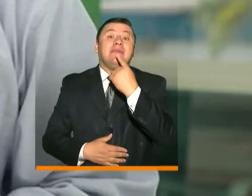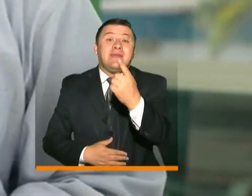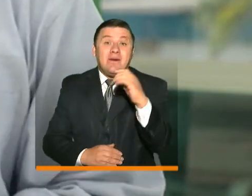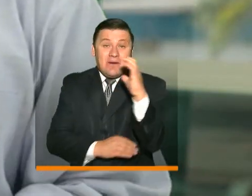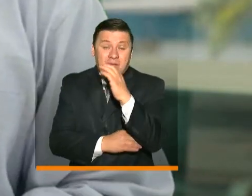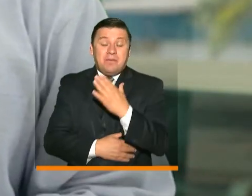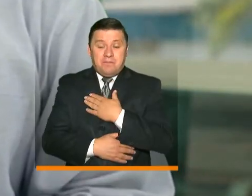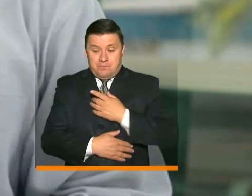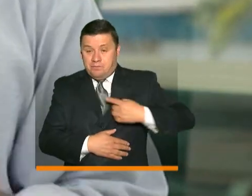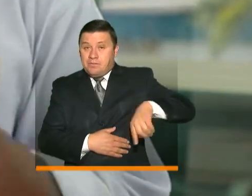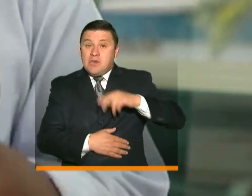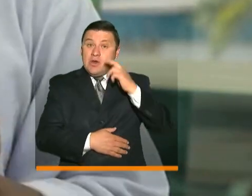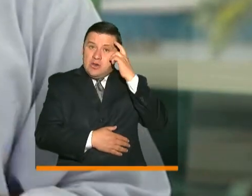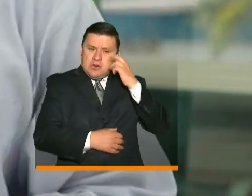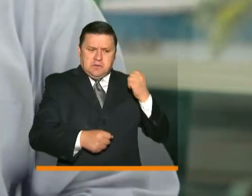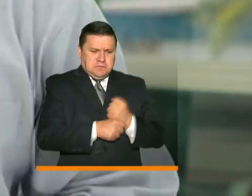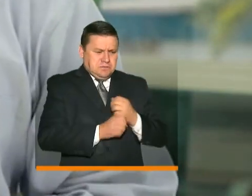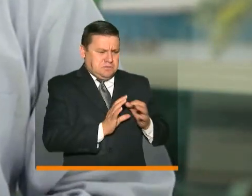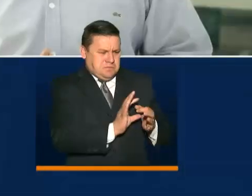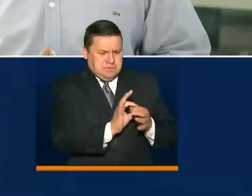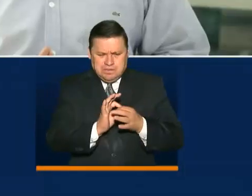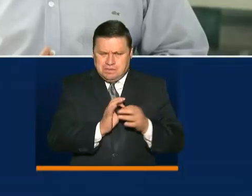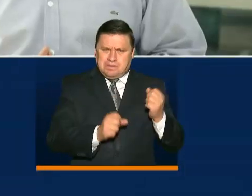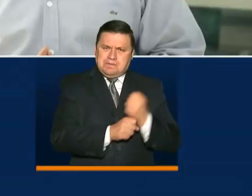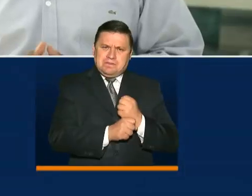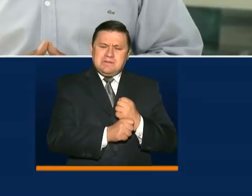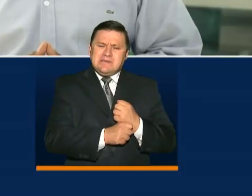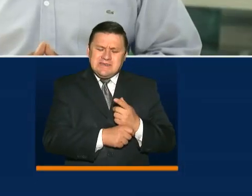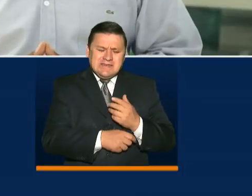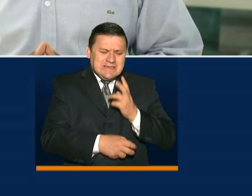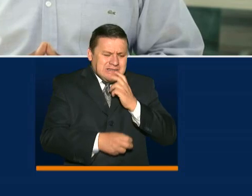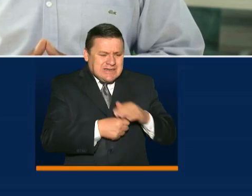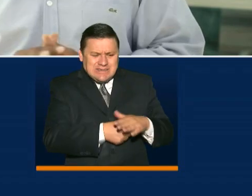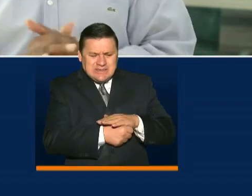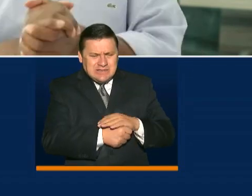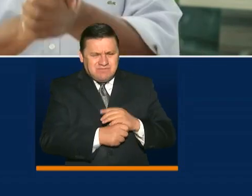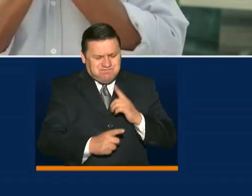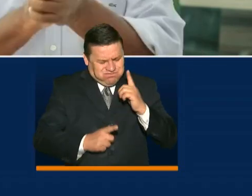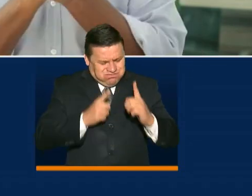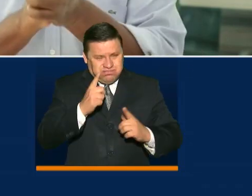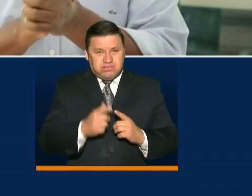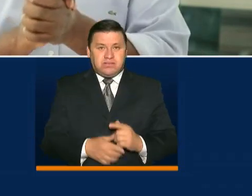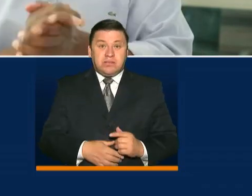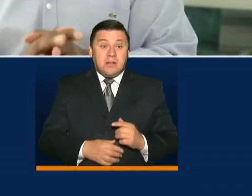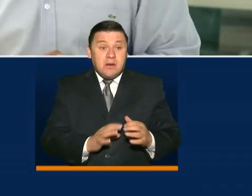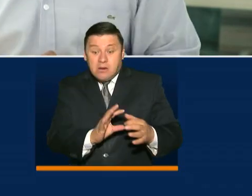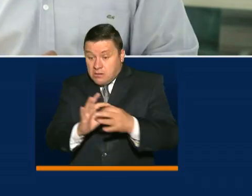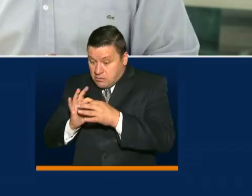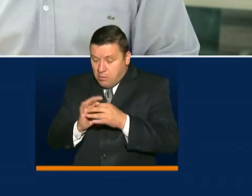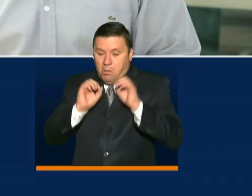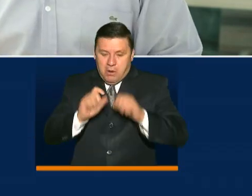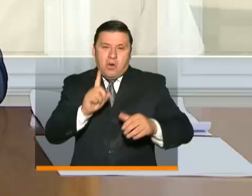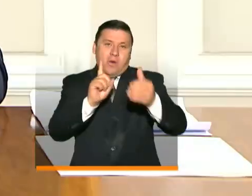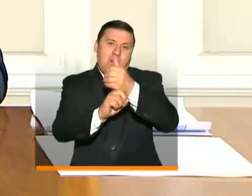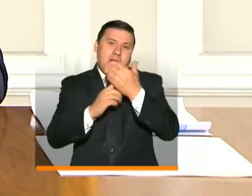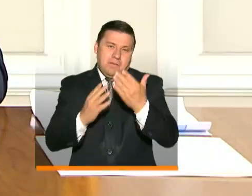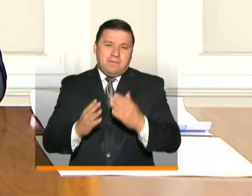chocuanos estamos trabajando unidos para superar esta crisis, porque solo unidos lo